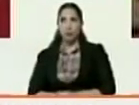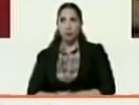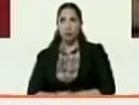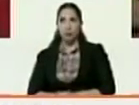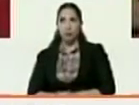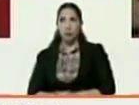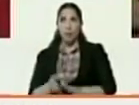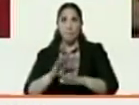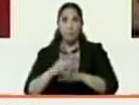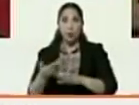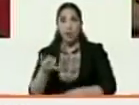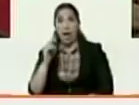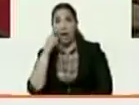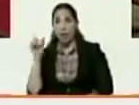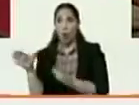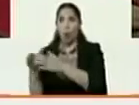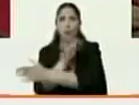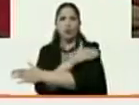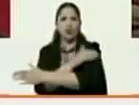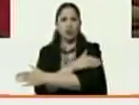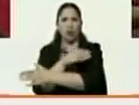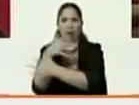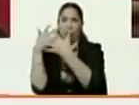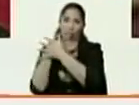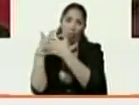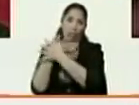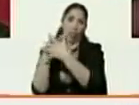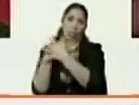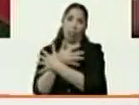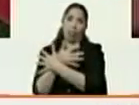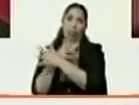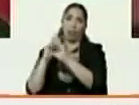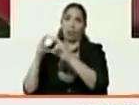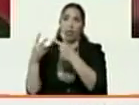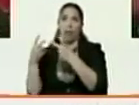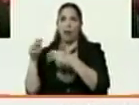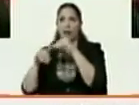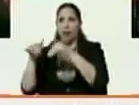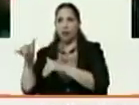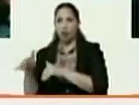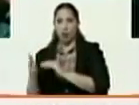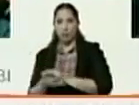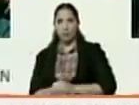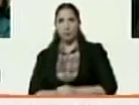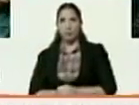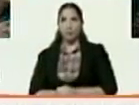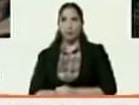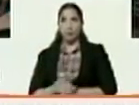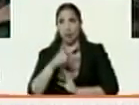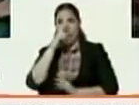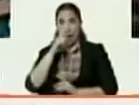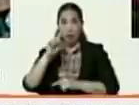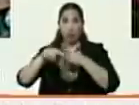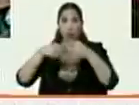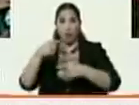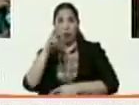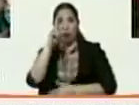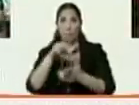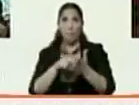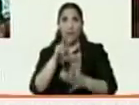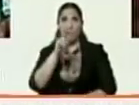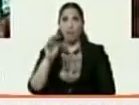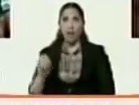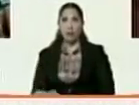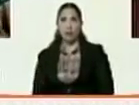Porque ahí está la derecha muy enredada con el tema de las elecciones. El año que viene, 2020,